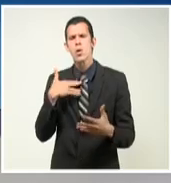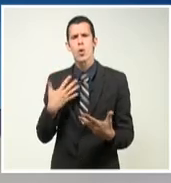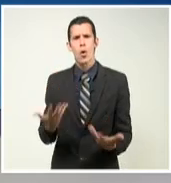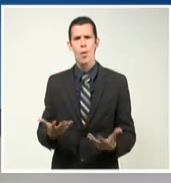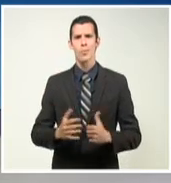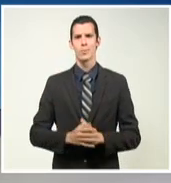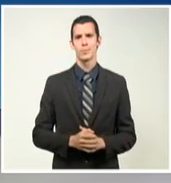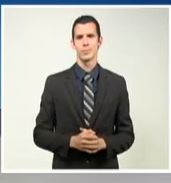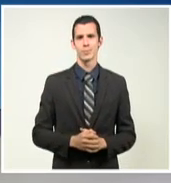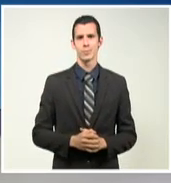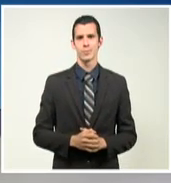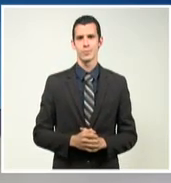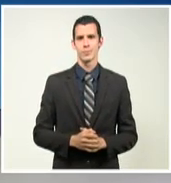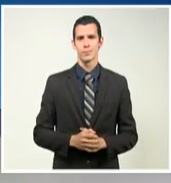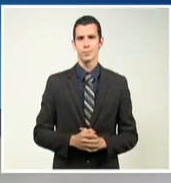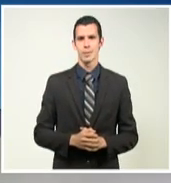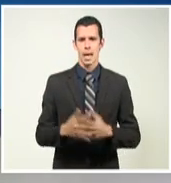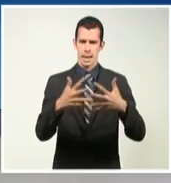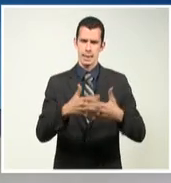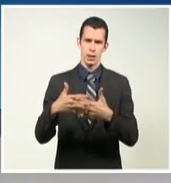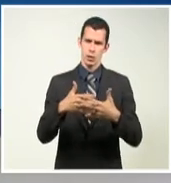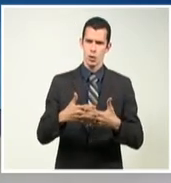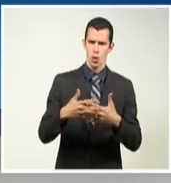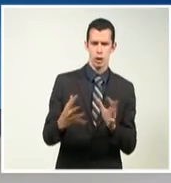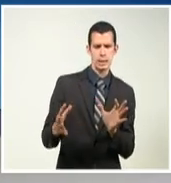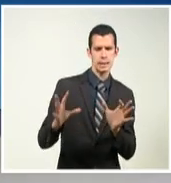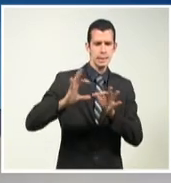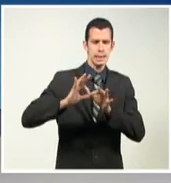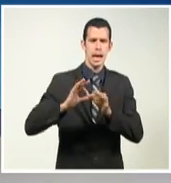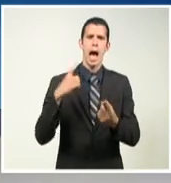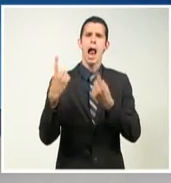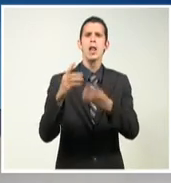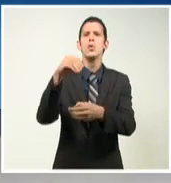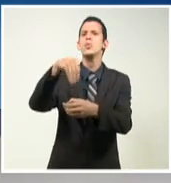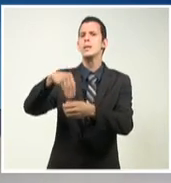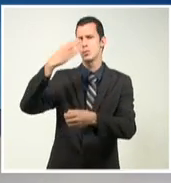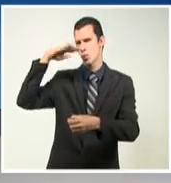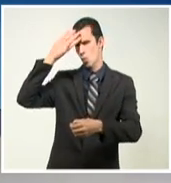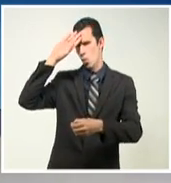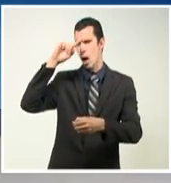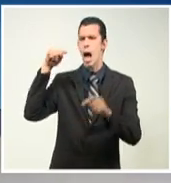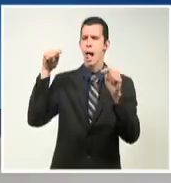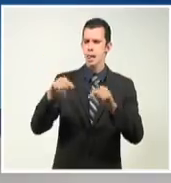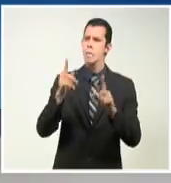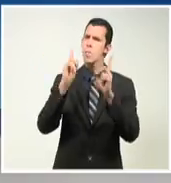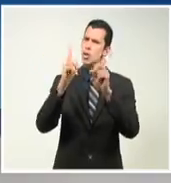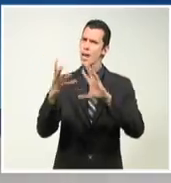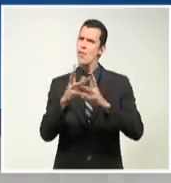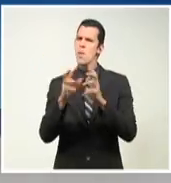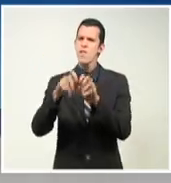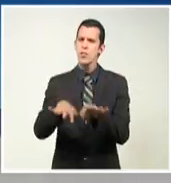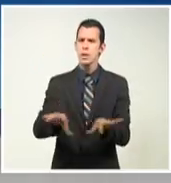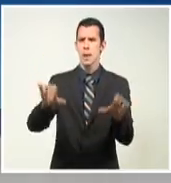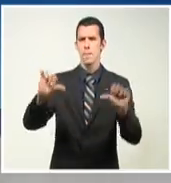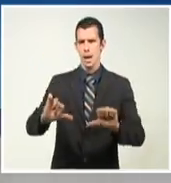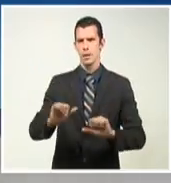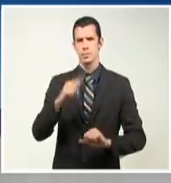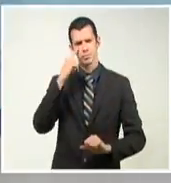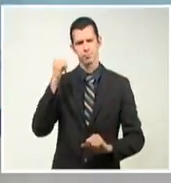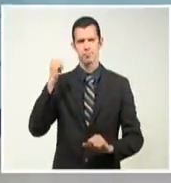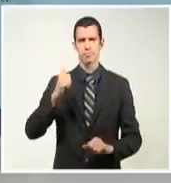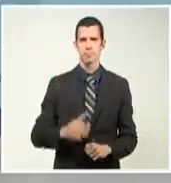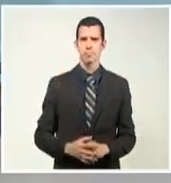fungen como operadores políticos y cuáles son sus principales actividades para lograr el objetivo que persiguen. En el artículo de